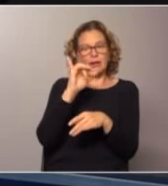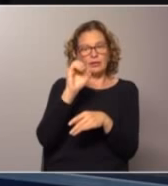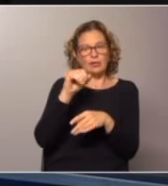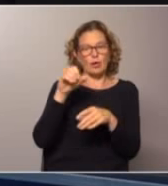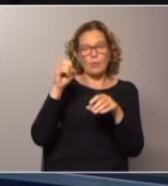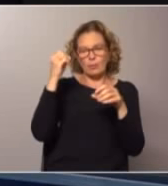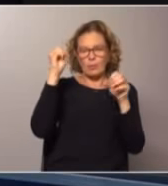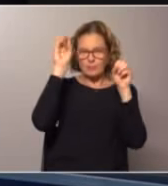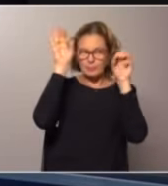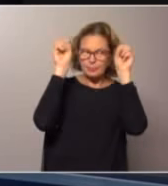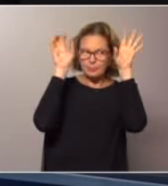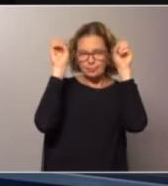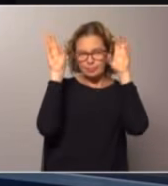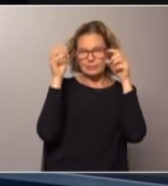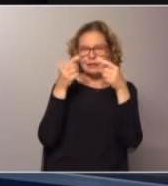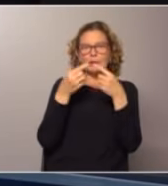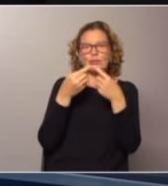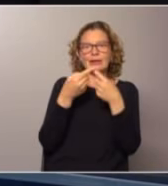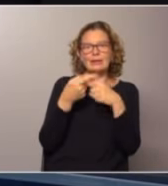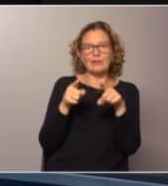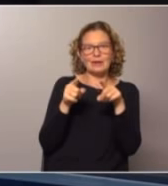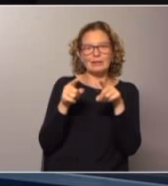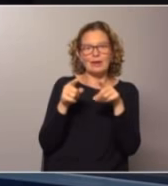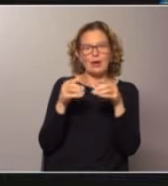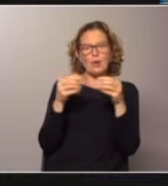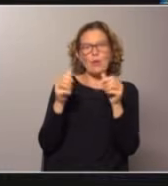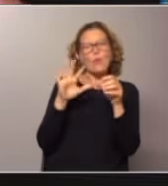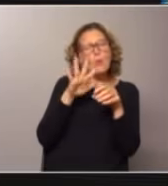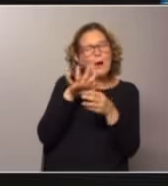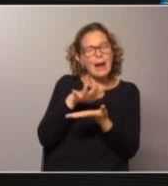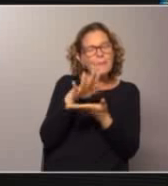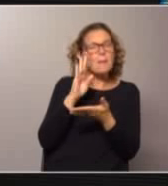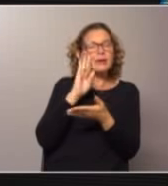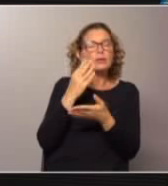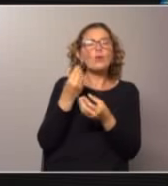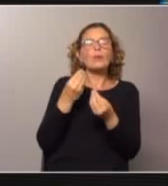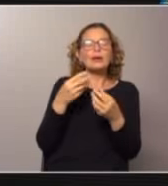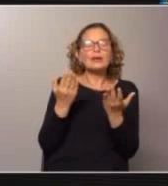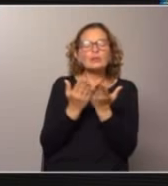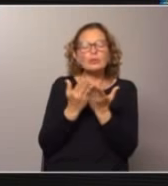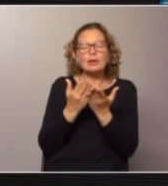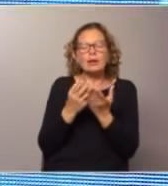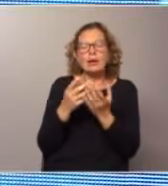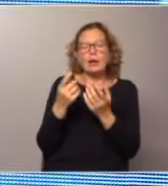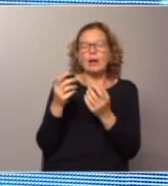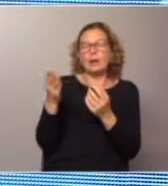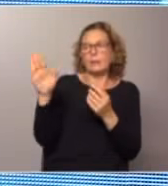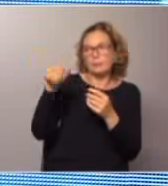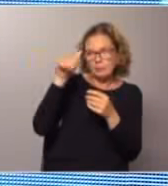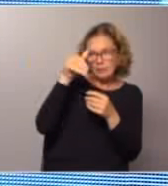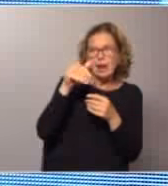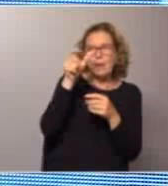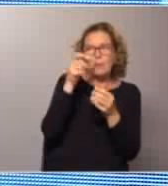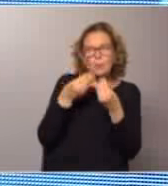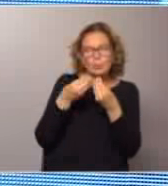más parecidos claro como si estudiar estable que más claro lo más él lo que hicieron fue reclutar a varias personas y le hice una encuesta para saber en dónde